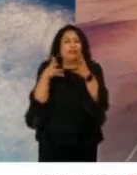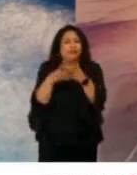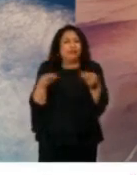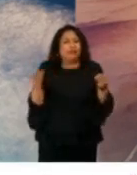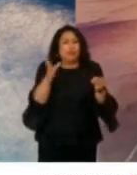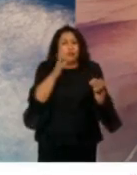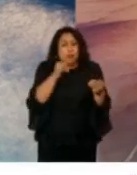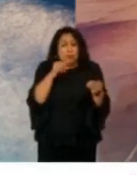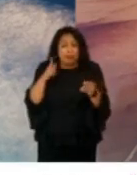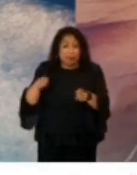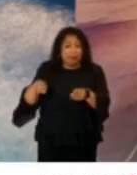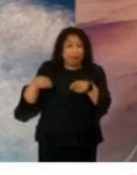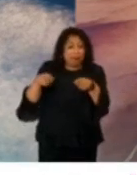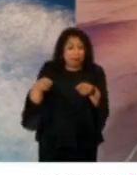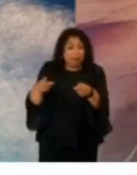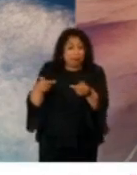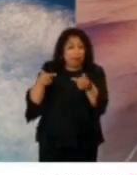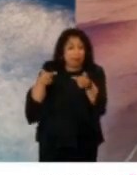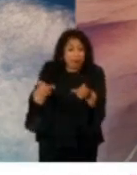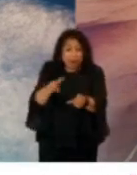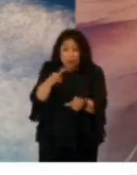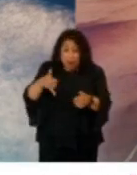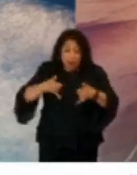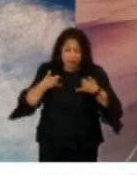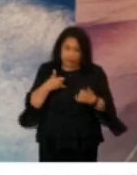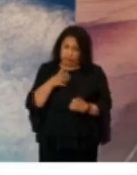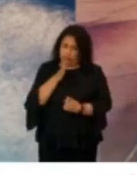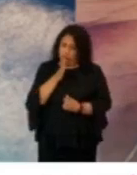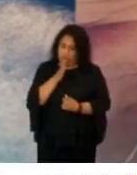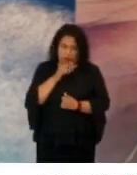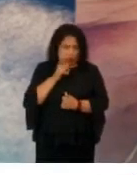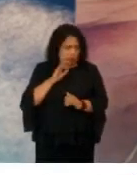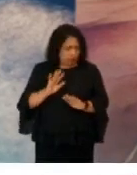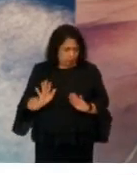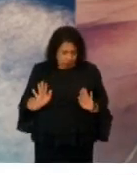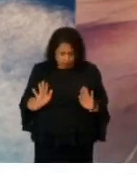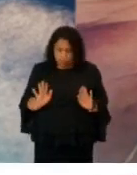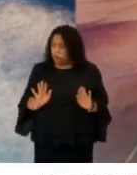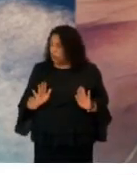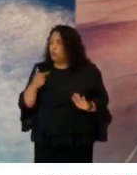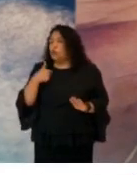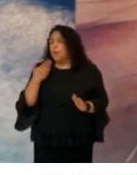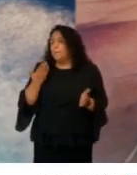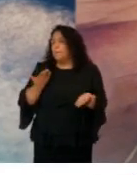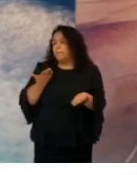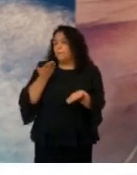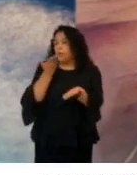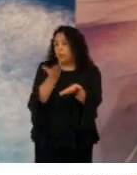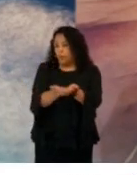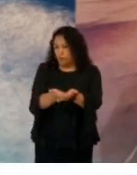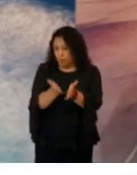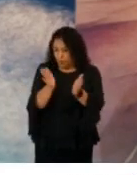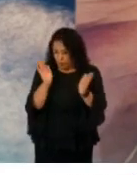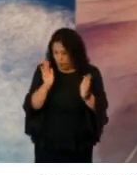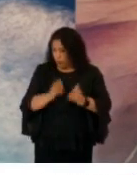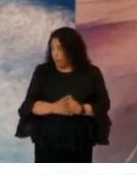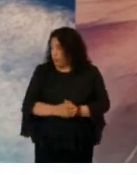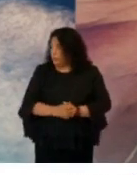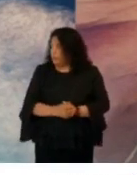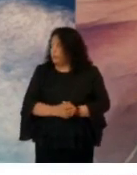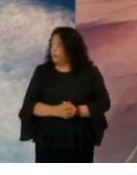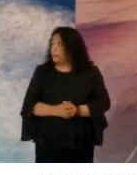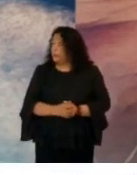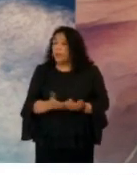Pero no le podemos pasar esta cuenta a los jóvenes. Entonces yo le propongo que Ahora